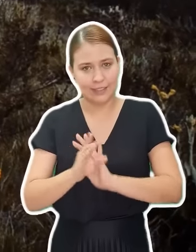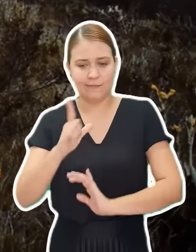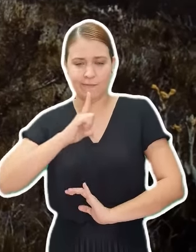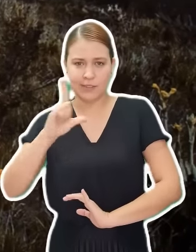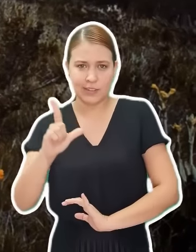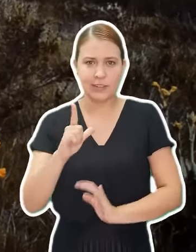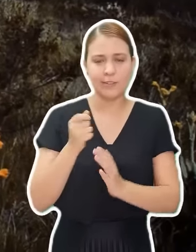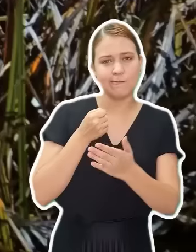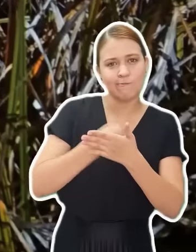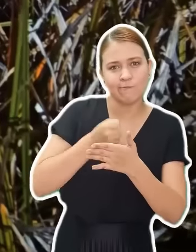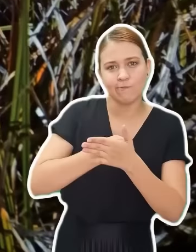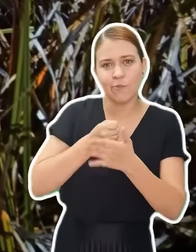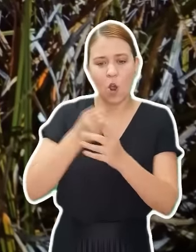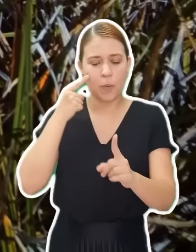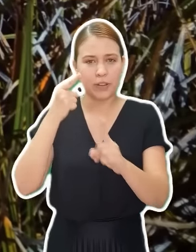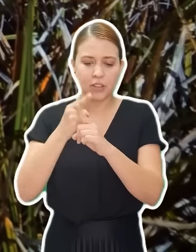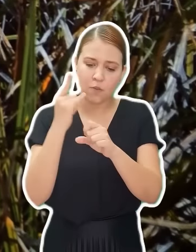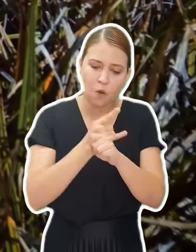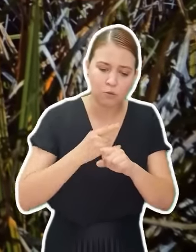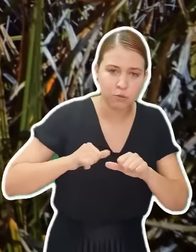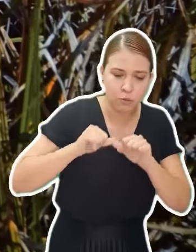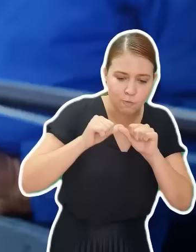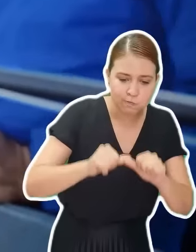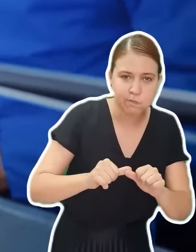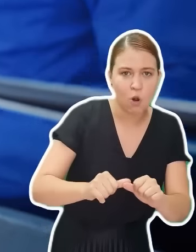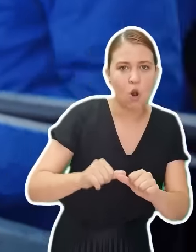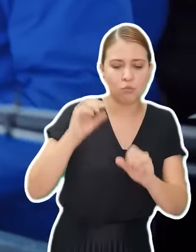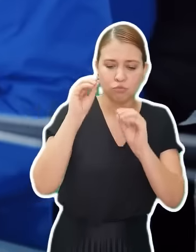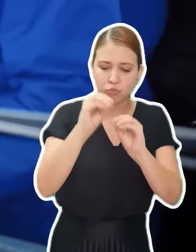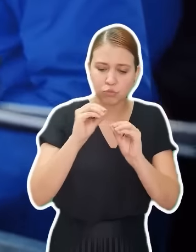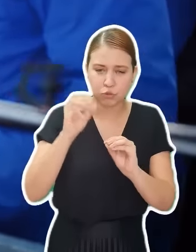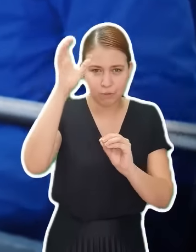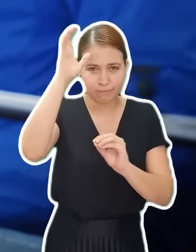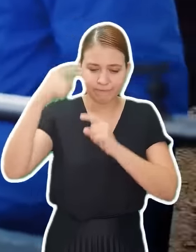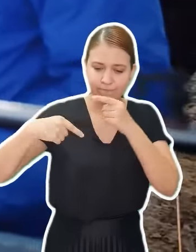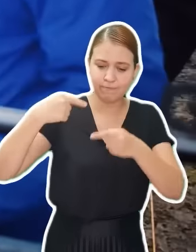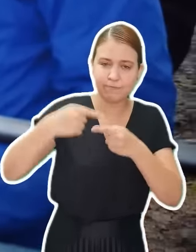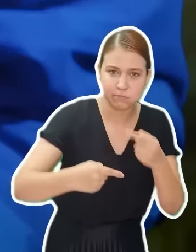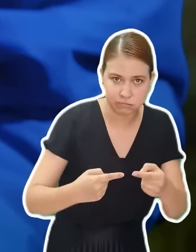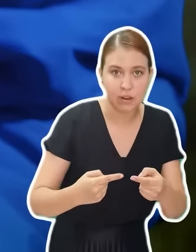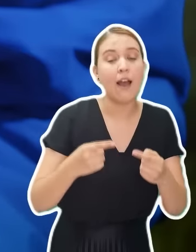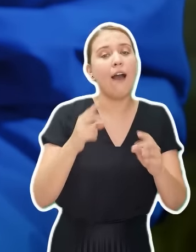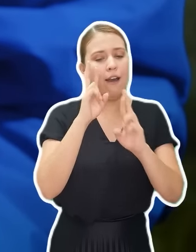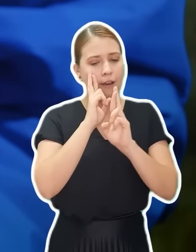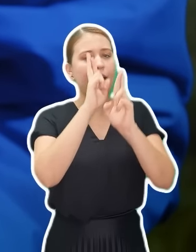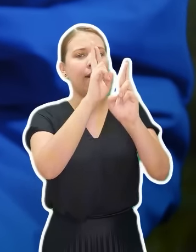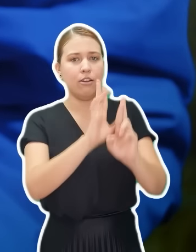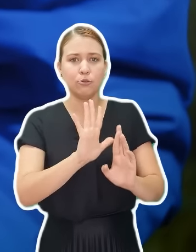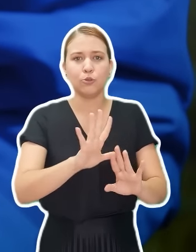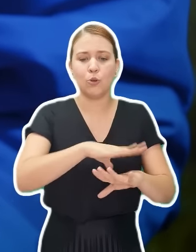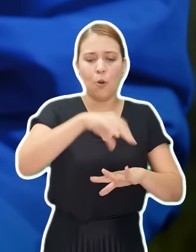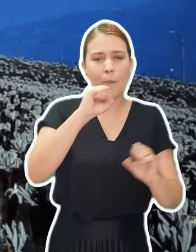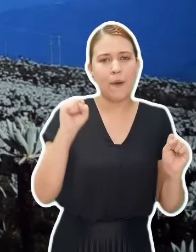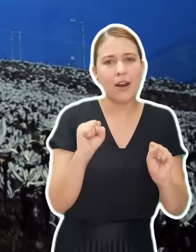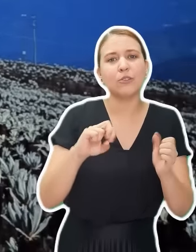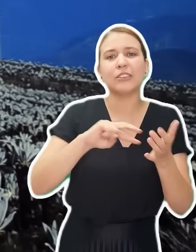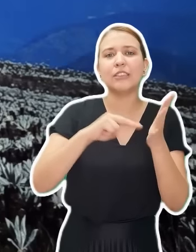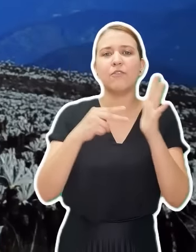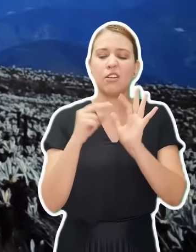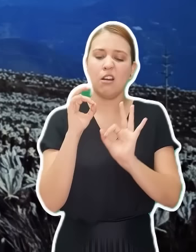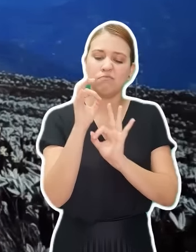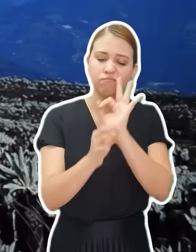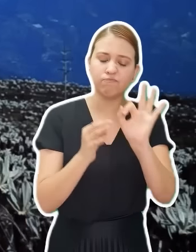buscan la restauración, uso sostenible y generación de conocimiento, resaltando que los páramos son territorios de protección especial